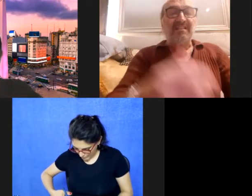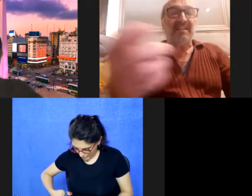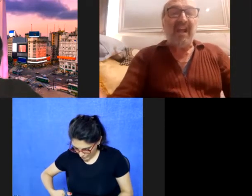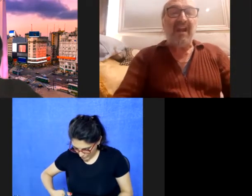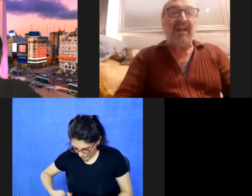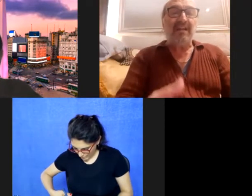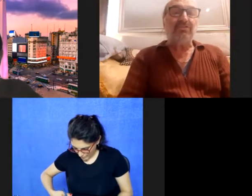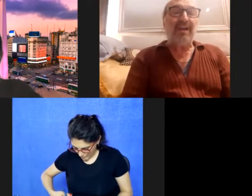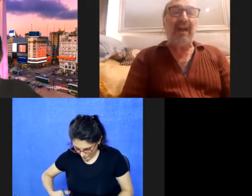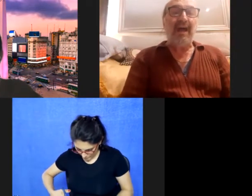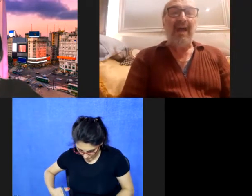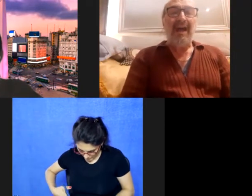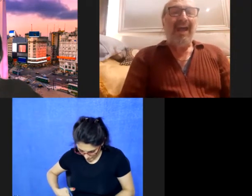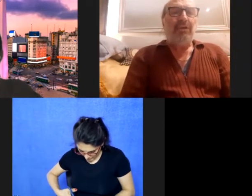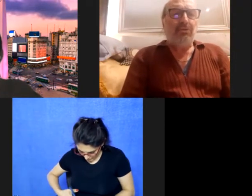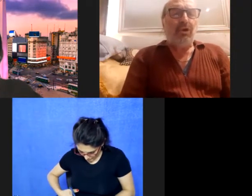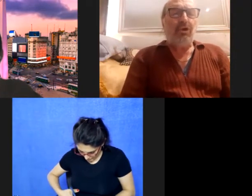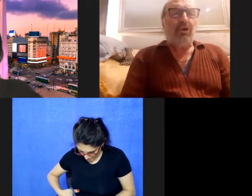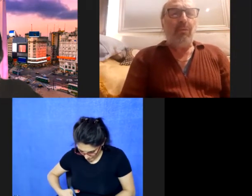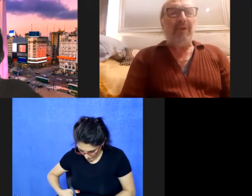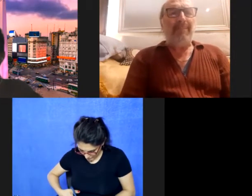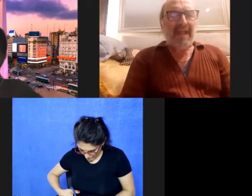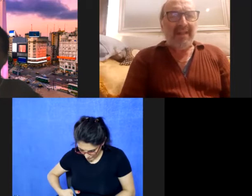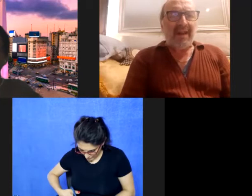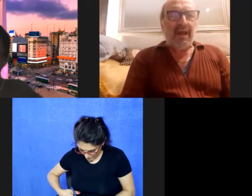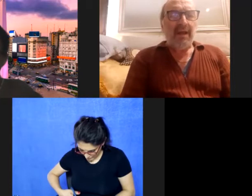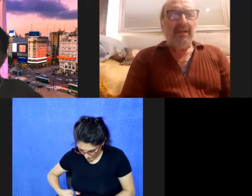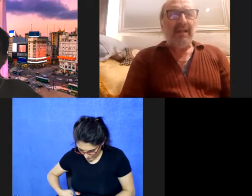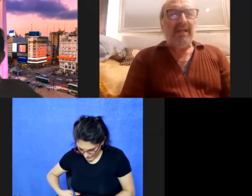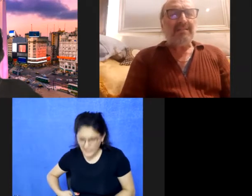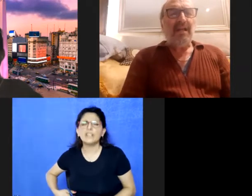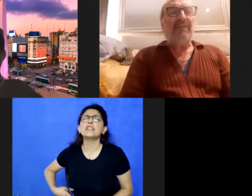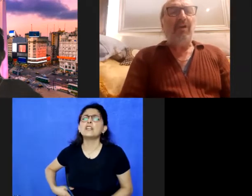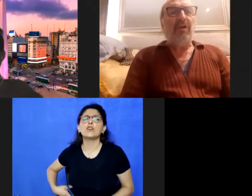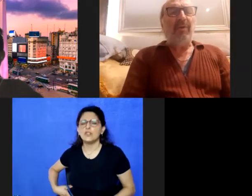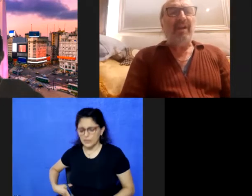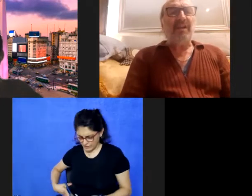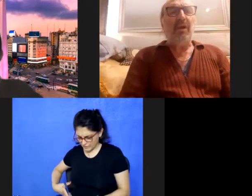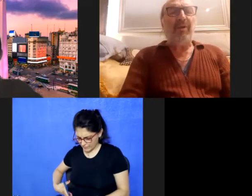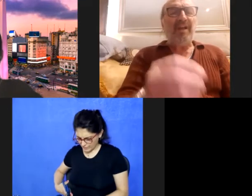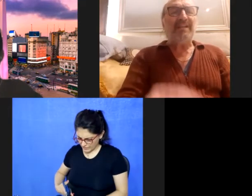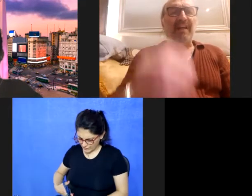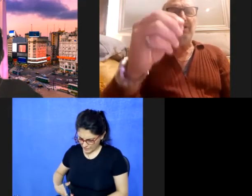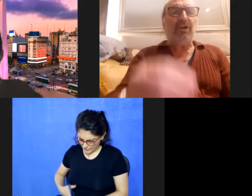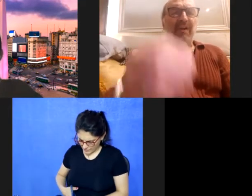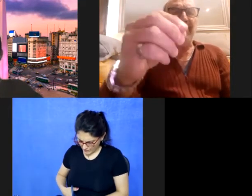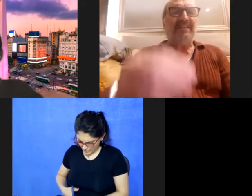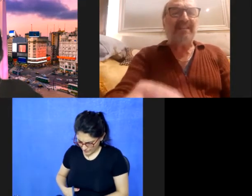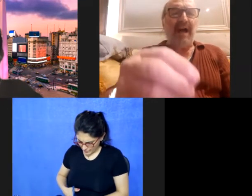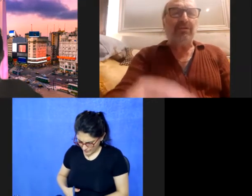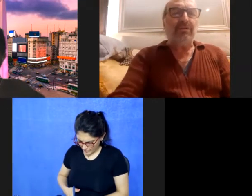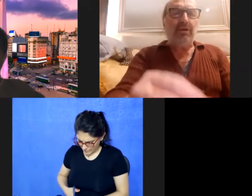de Siena, de la Toscana, es duro como una piedra, ¿entendés? Exactamente. Lo pones adentro en el